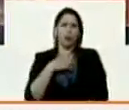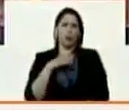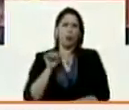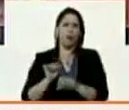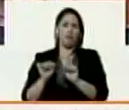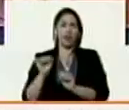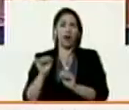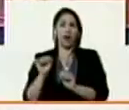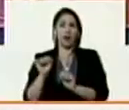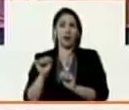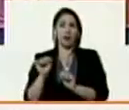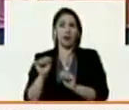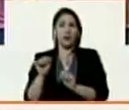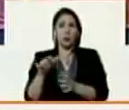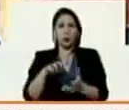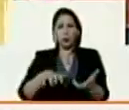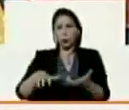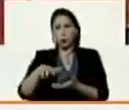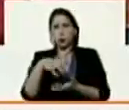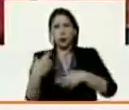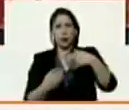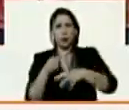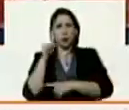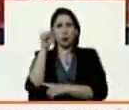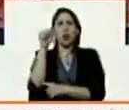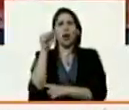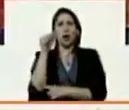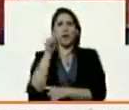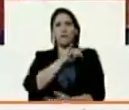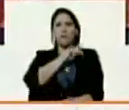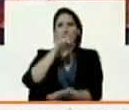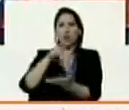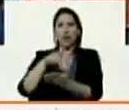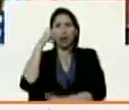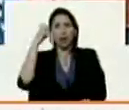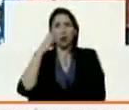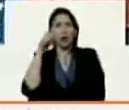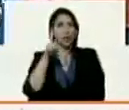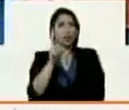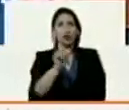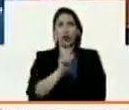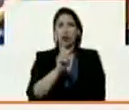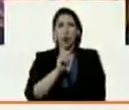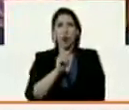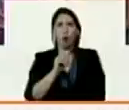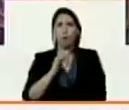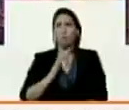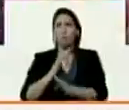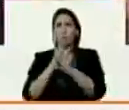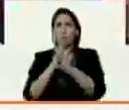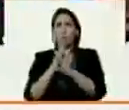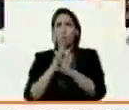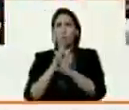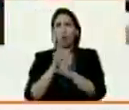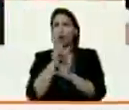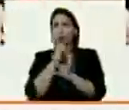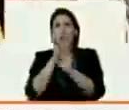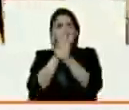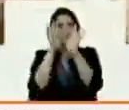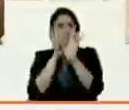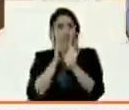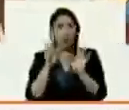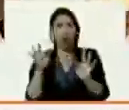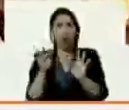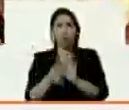el huracán bolivariano va a llegar a Europa. Eso no lo va a detener nadie. No hay manera que lo detenga